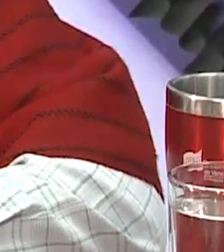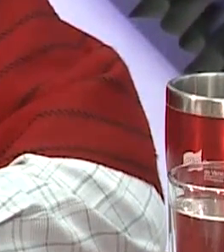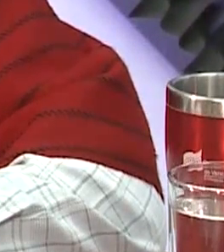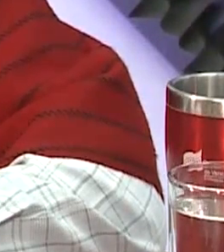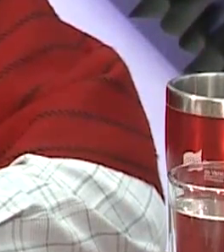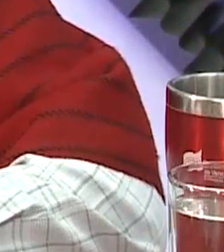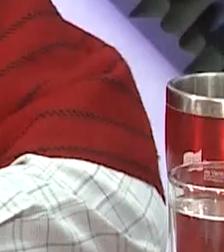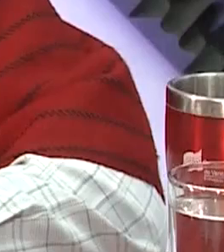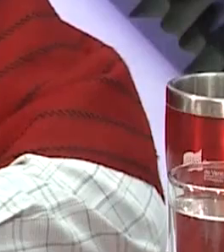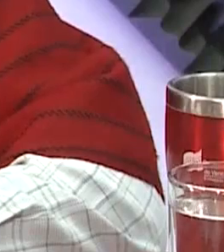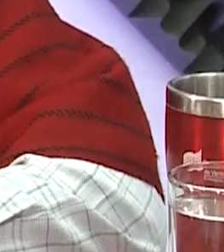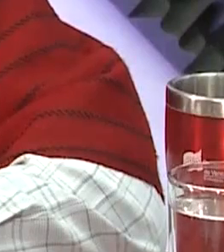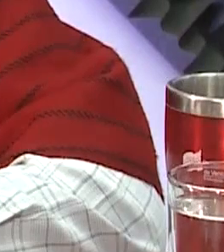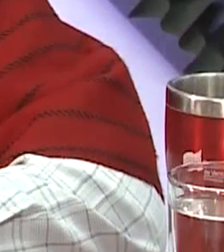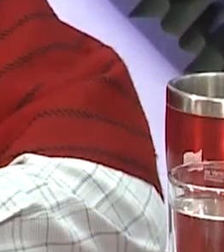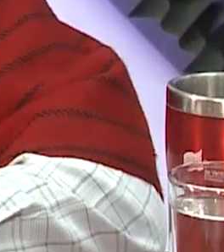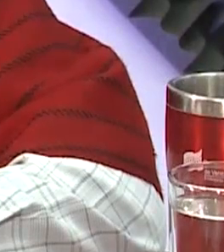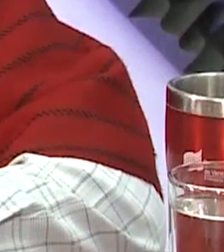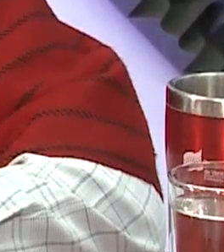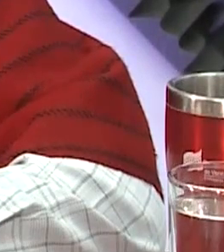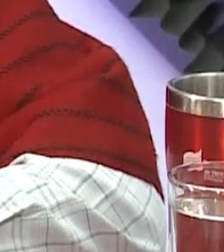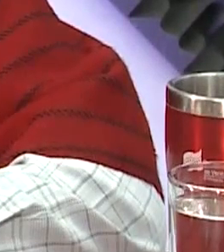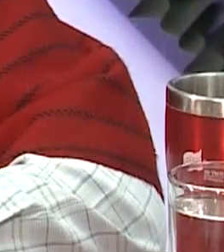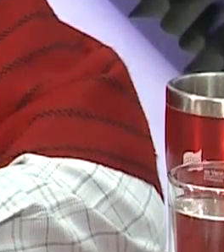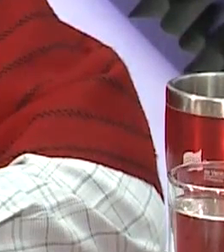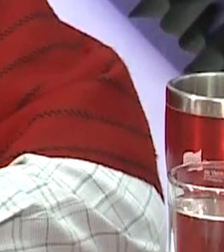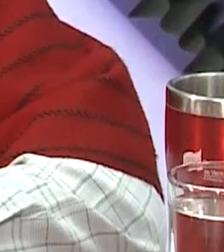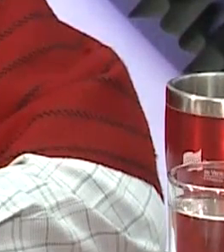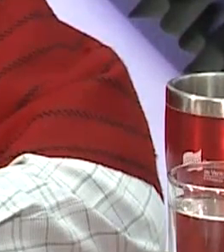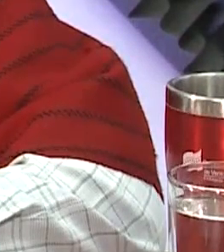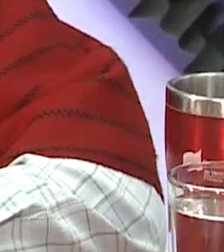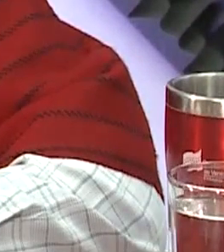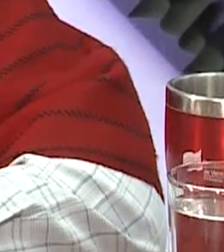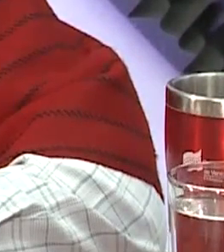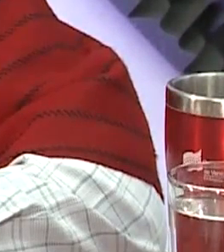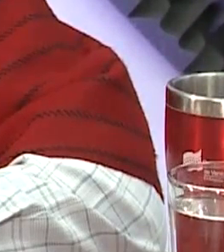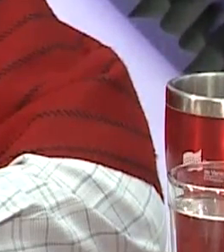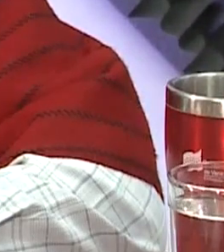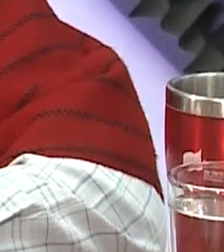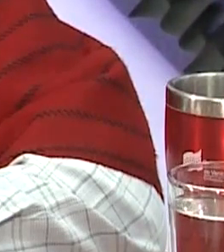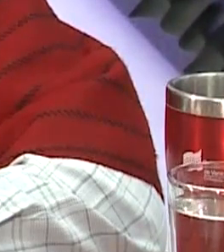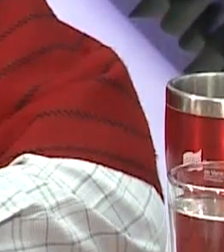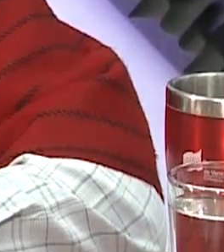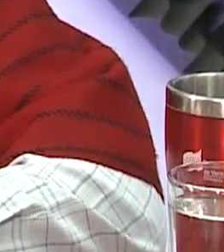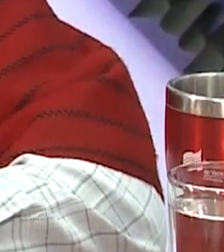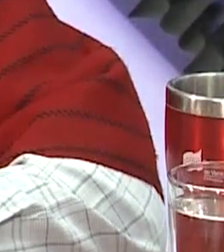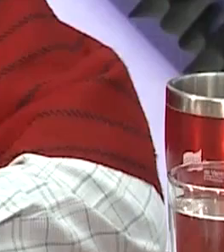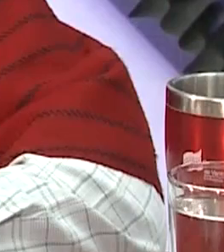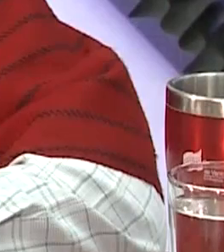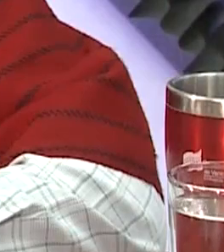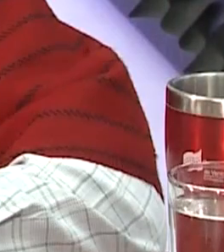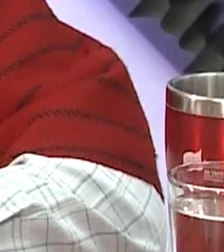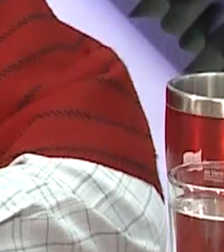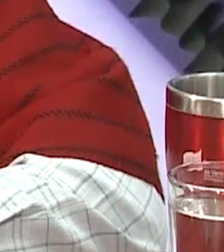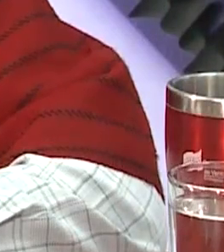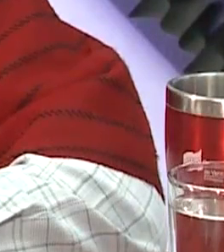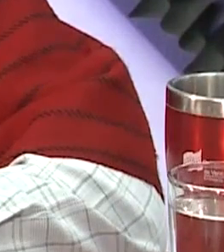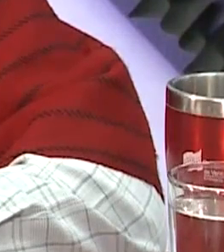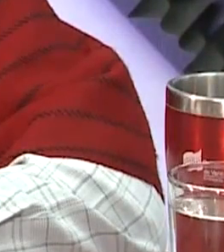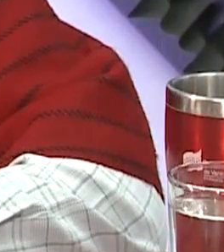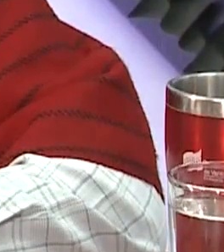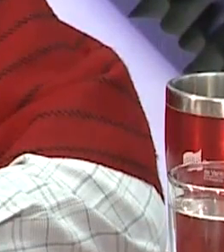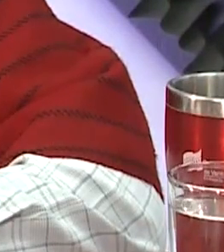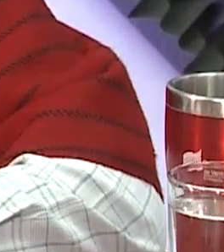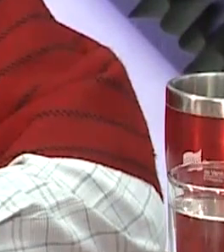rivadeneira apple para mi casa camas y cunas imagina jiang wenwen katikushkata china 7 kyle hutton tantanakuyka